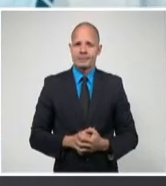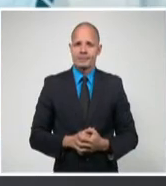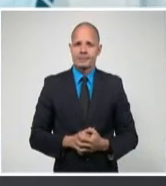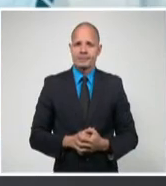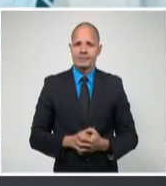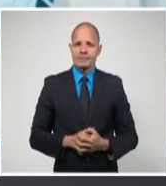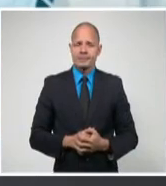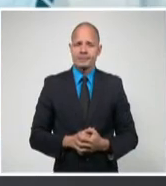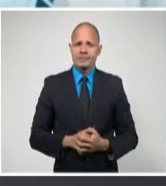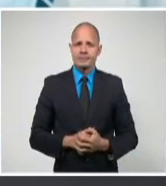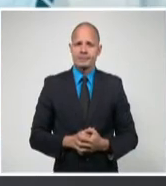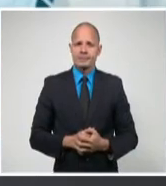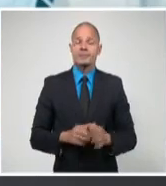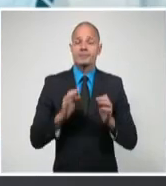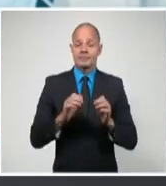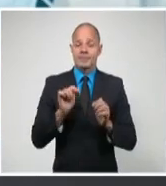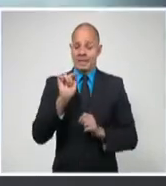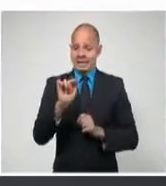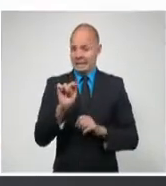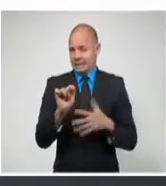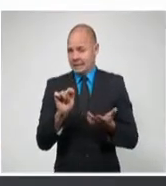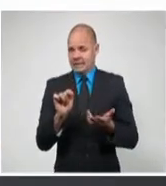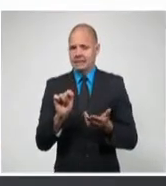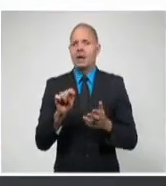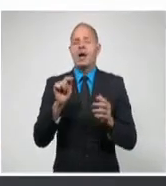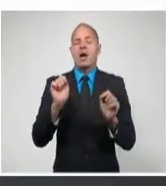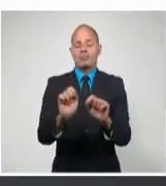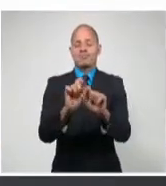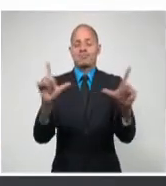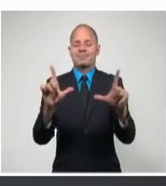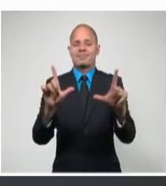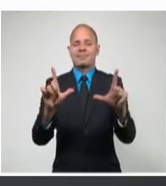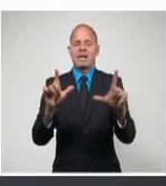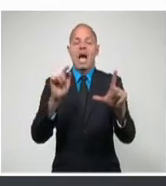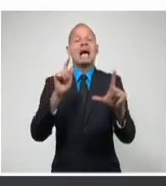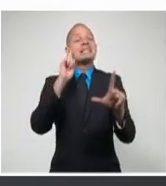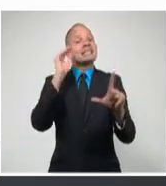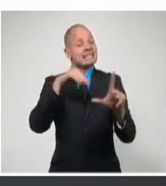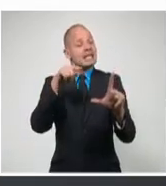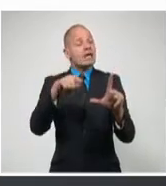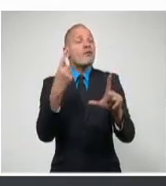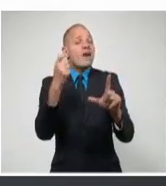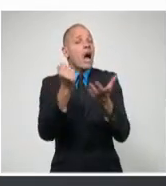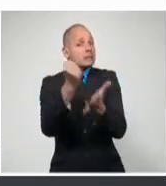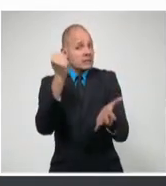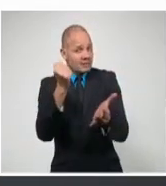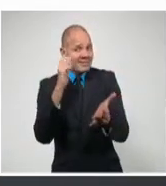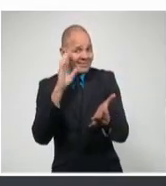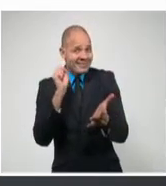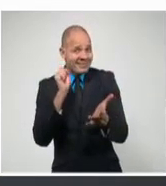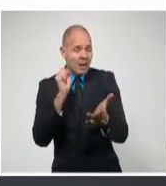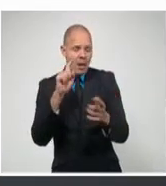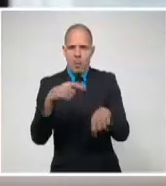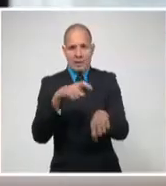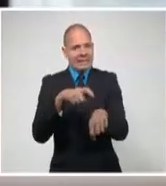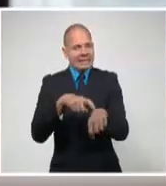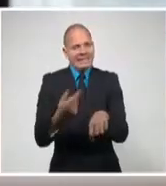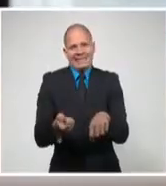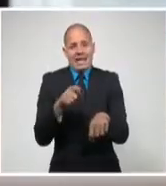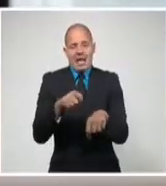en servidores de preprint deben consultarse con cautela porque aún no han sido validados con el rigor de la ciencia.